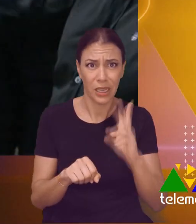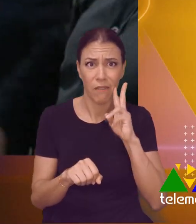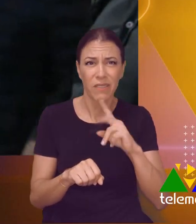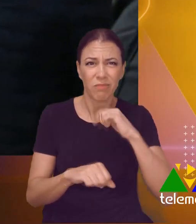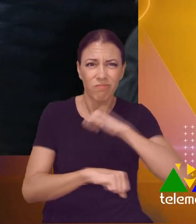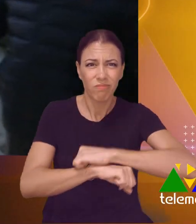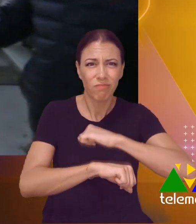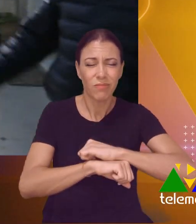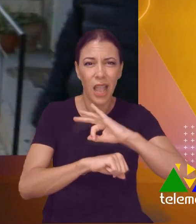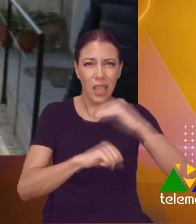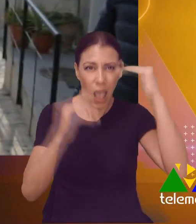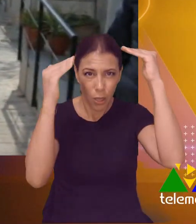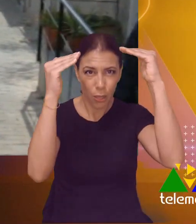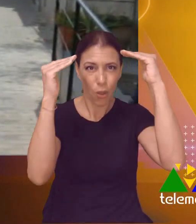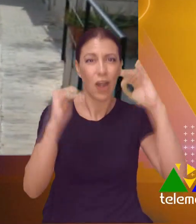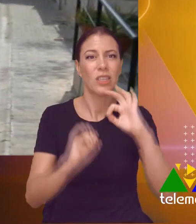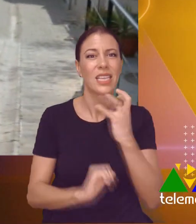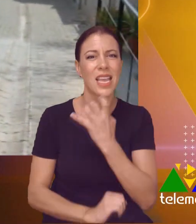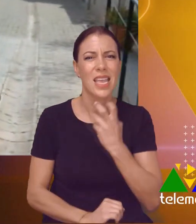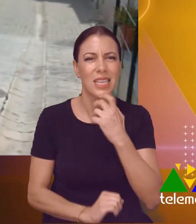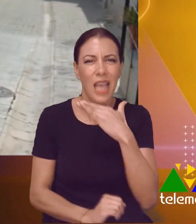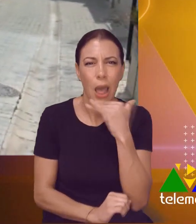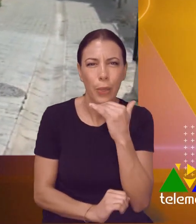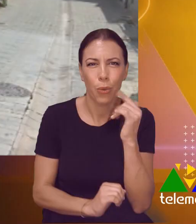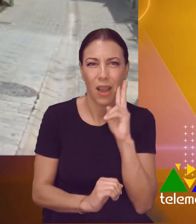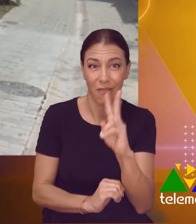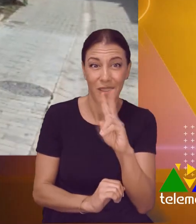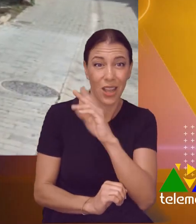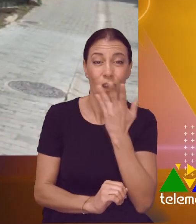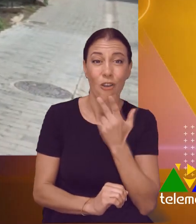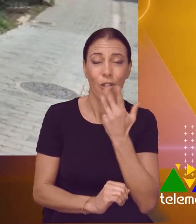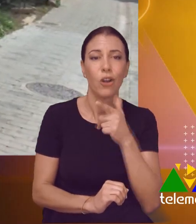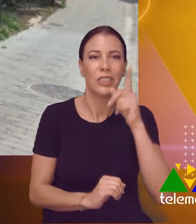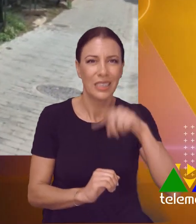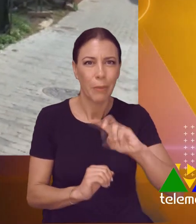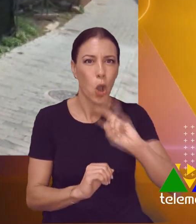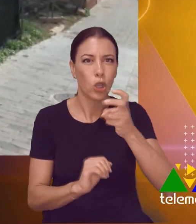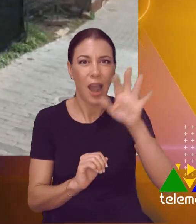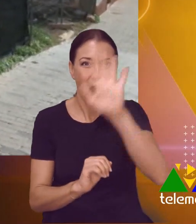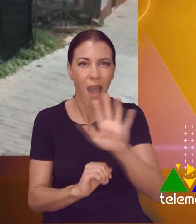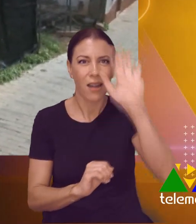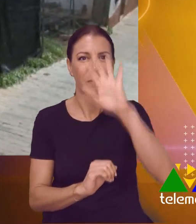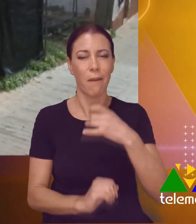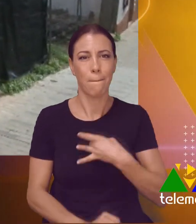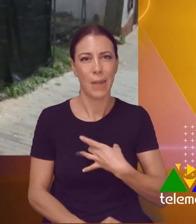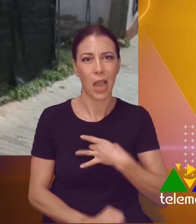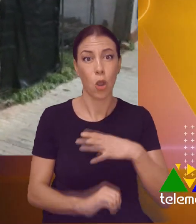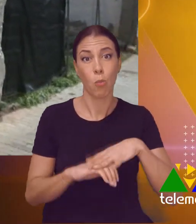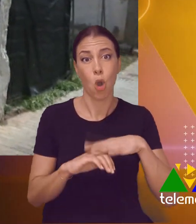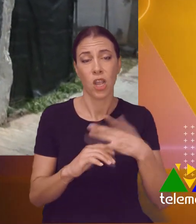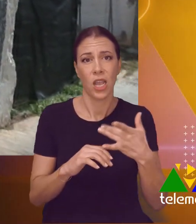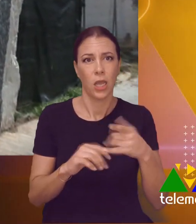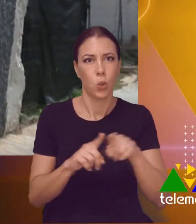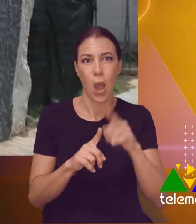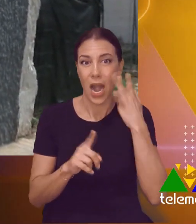¿no? Pintar el zócalo de color gris azulado, pues era muy típico en las casas, en la parte de arriba de color blanco, encalaba la